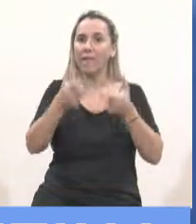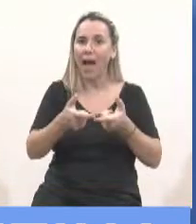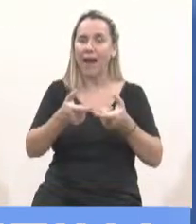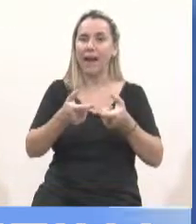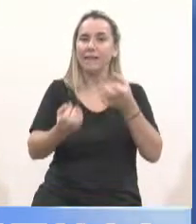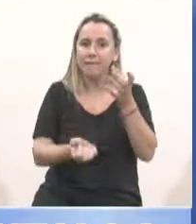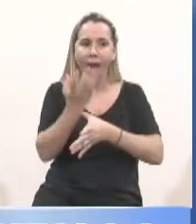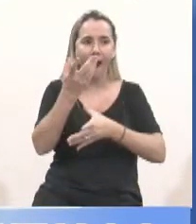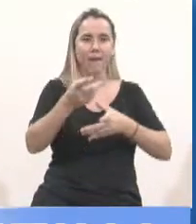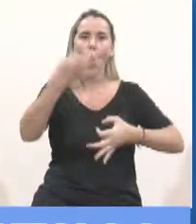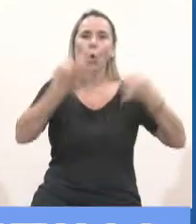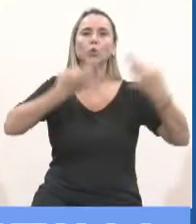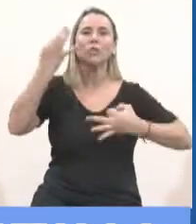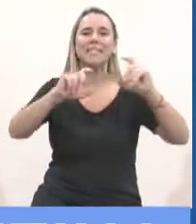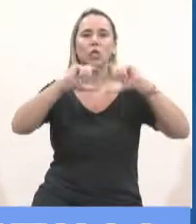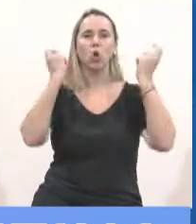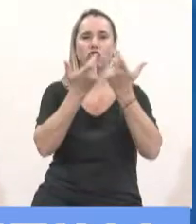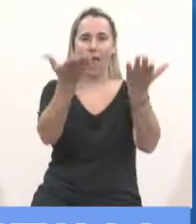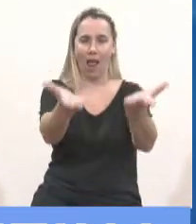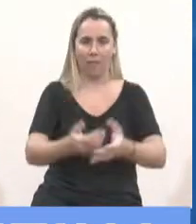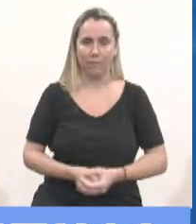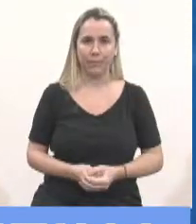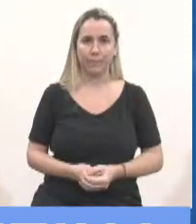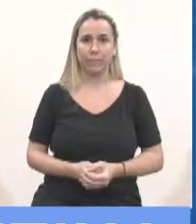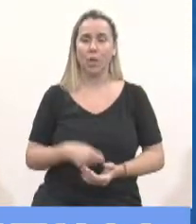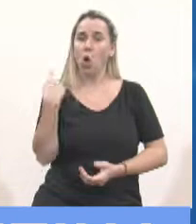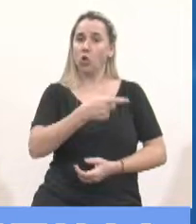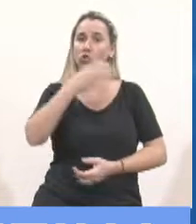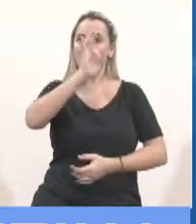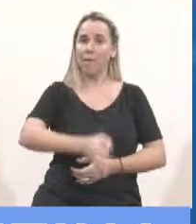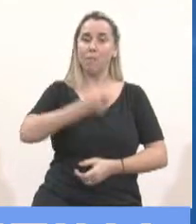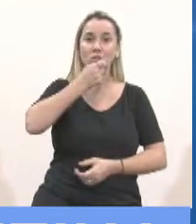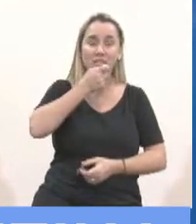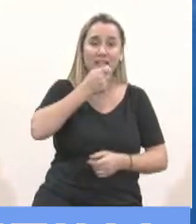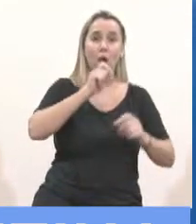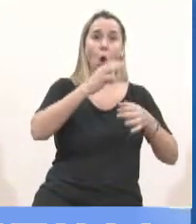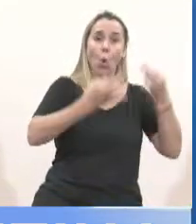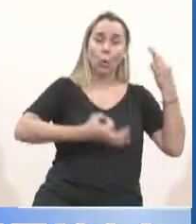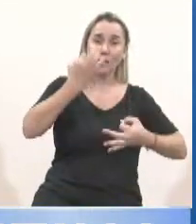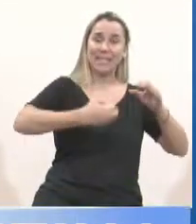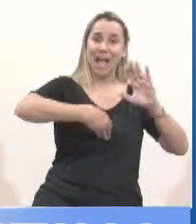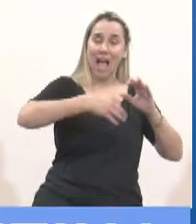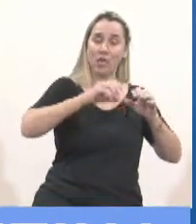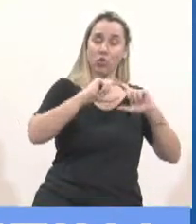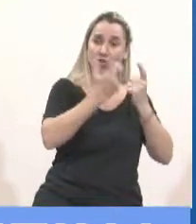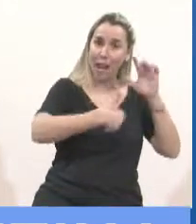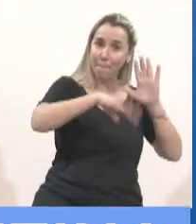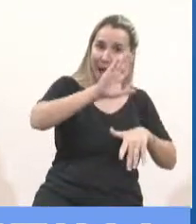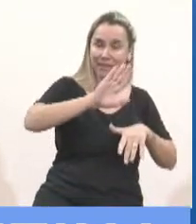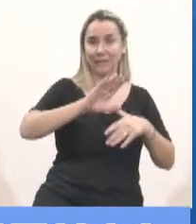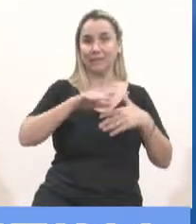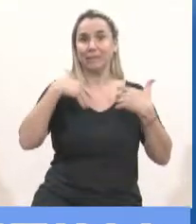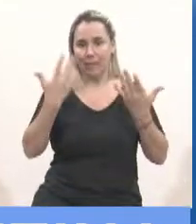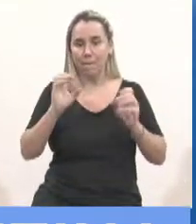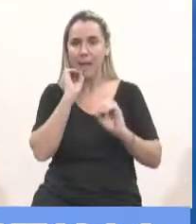generar justicia social en nuestra patria, porque entendemos que a mayor justicia social, mayor paz social. Pero